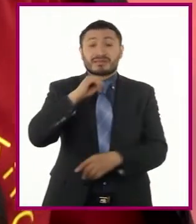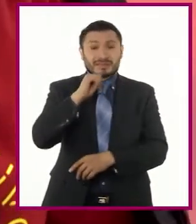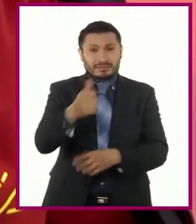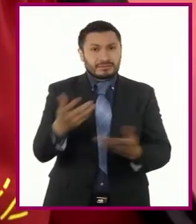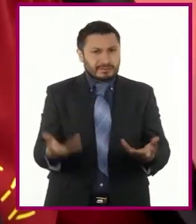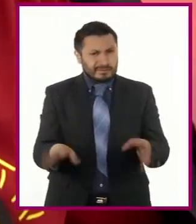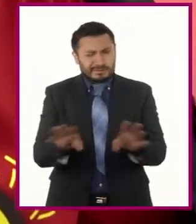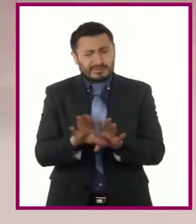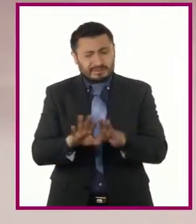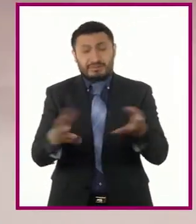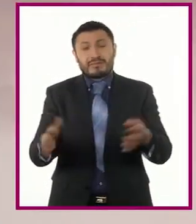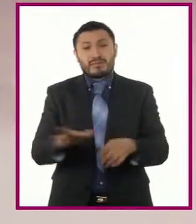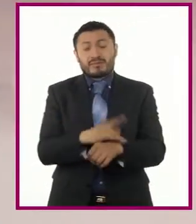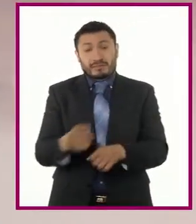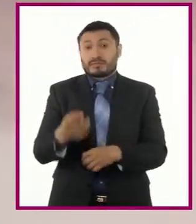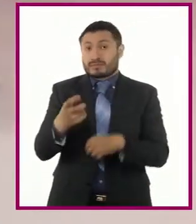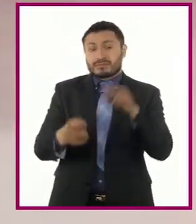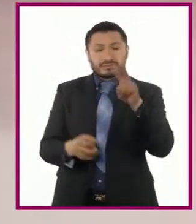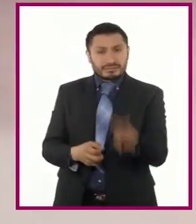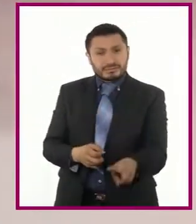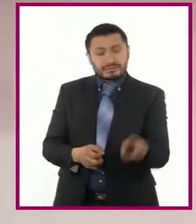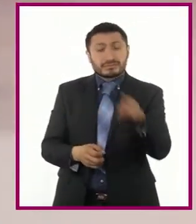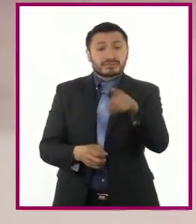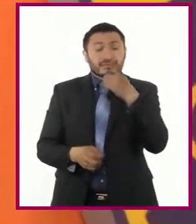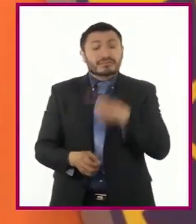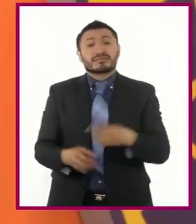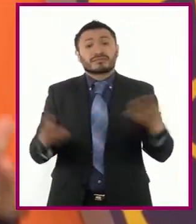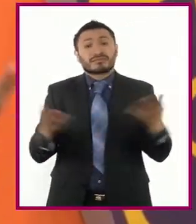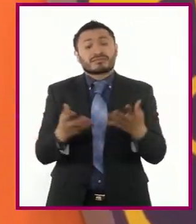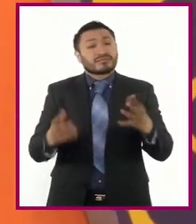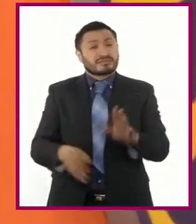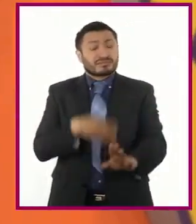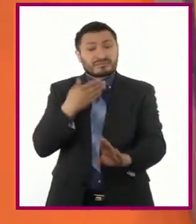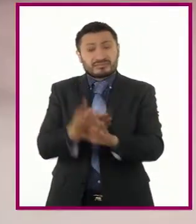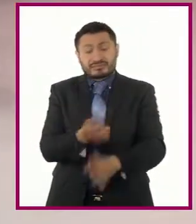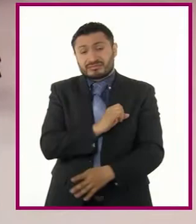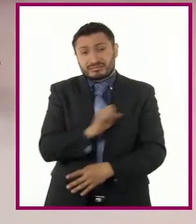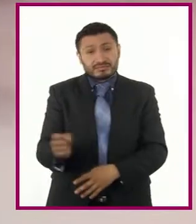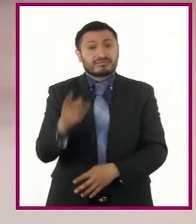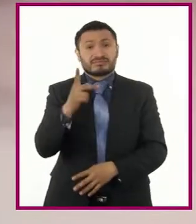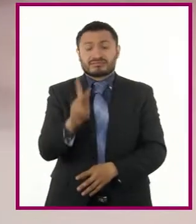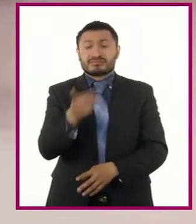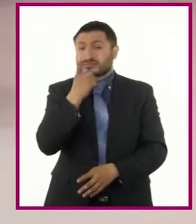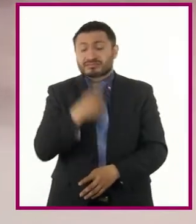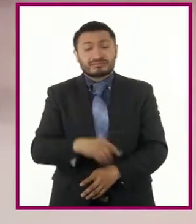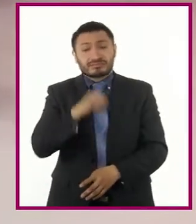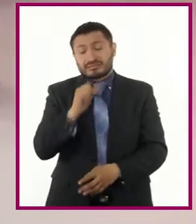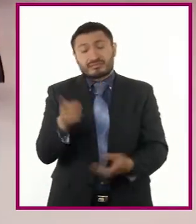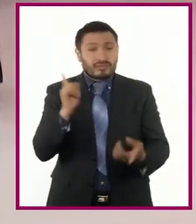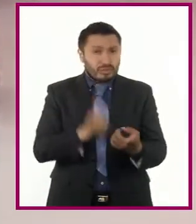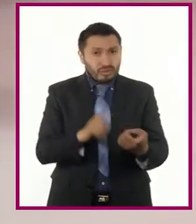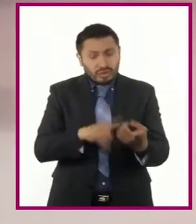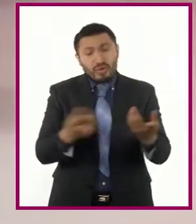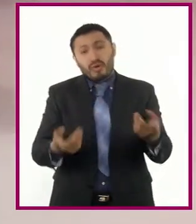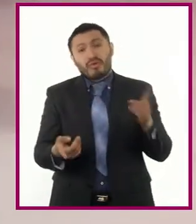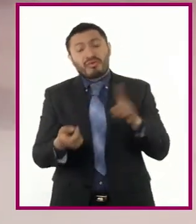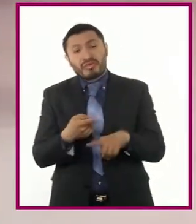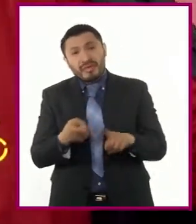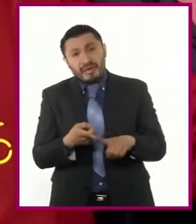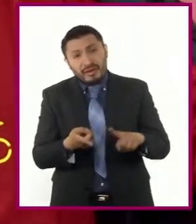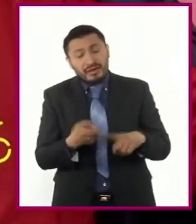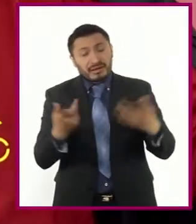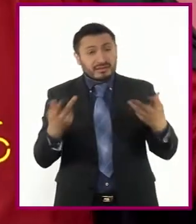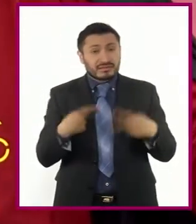¿Cómo? ¿Por qué? ¿Es cierto? Pues nada más me dijiste que íbamos a hacer maldades, pero no me dijiste ni en dónde, ni a quién,